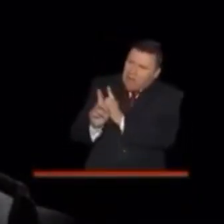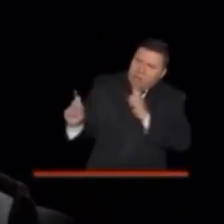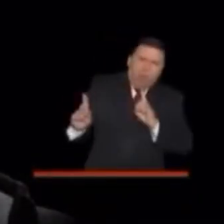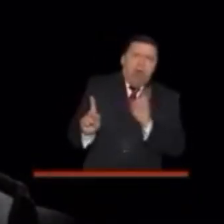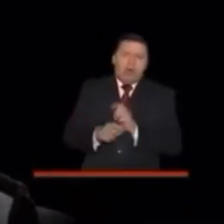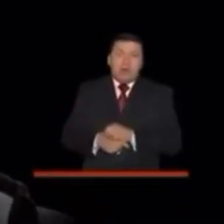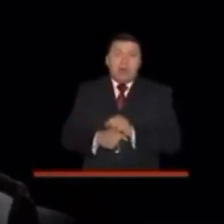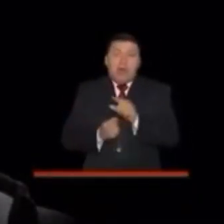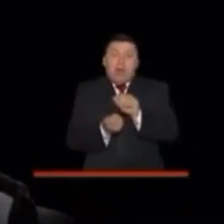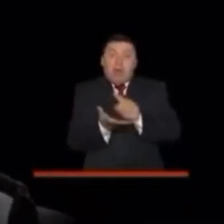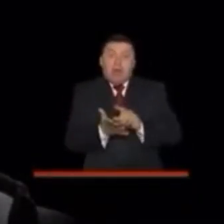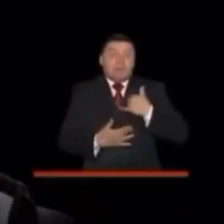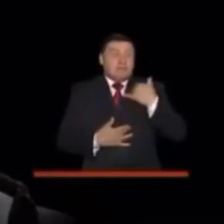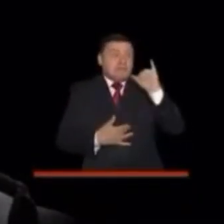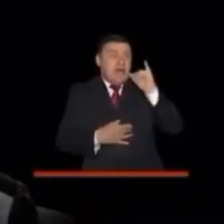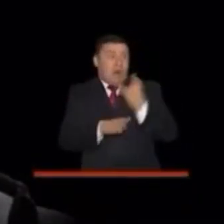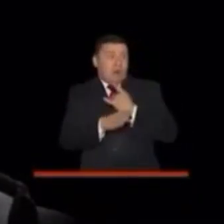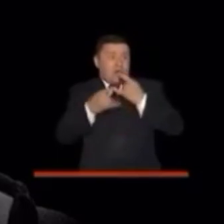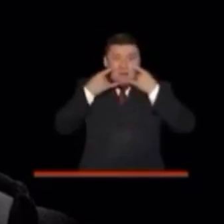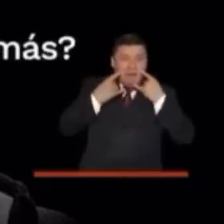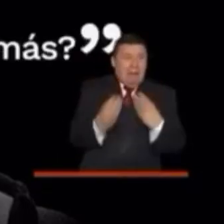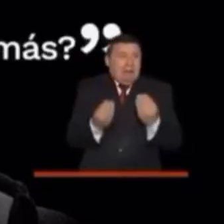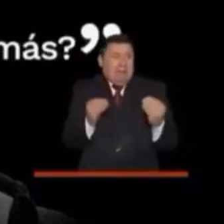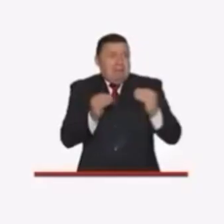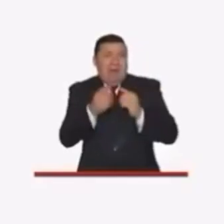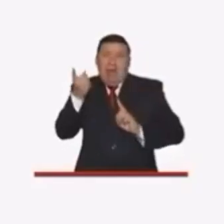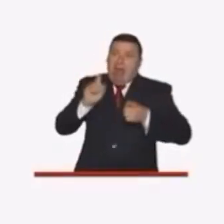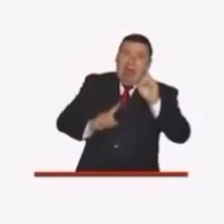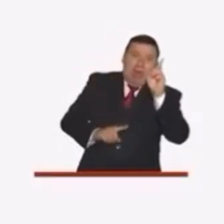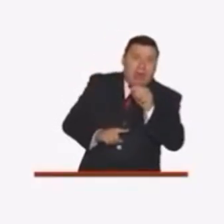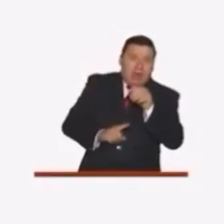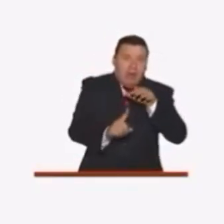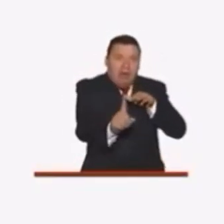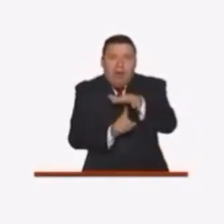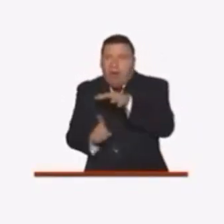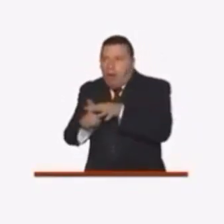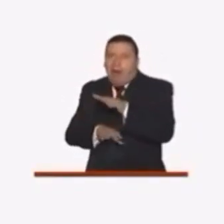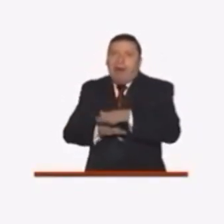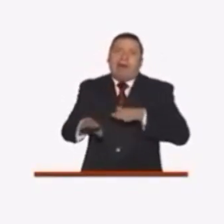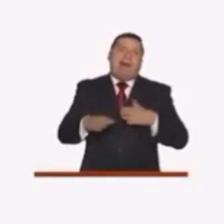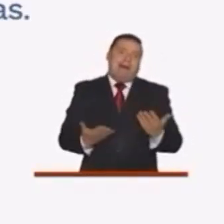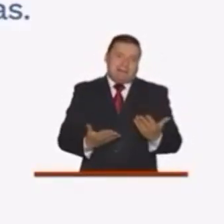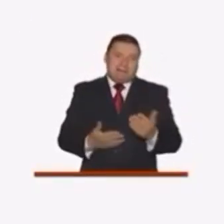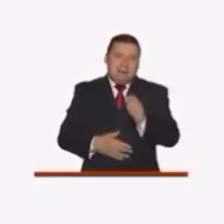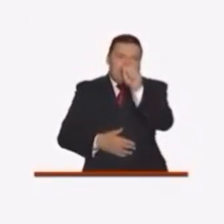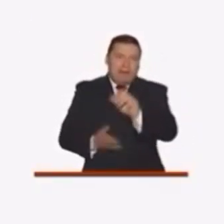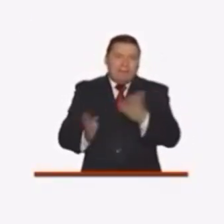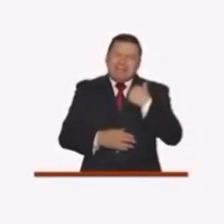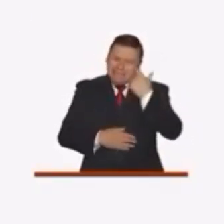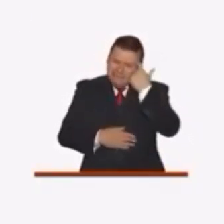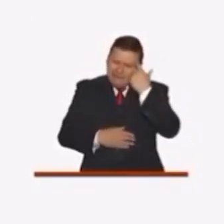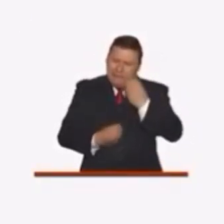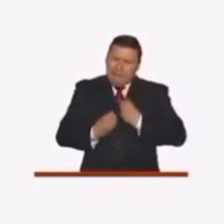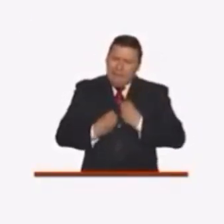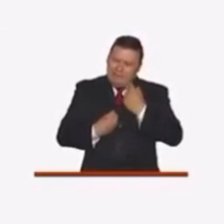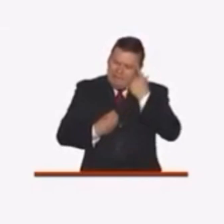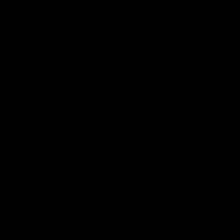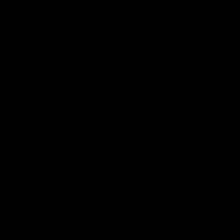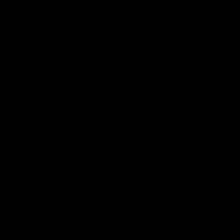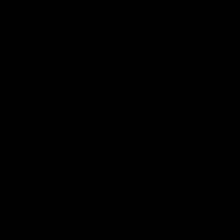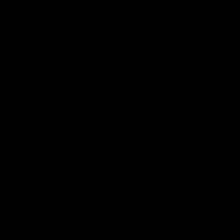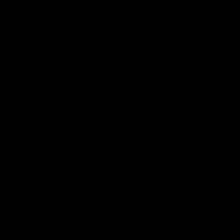su excusa ya uso tapabocas para que más sus excusas ponen en riesgo tu vida y la de muchas personas aprendamos a convivir para